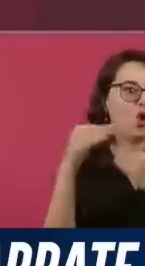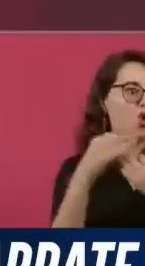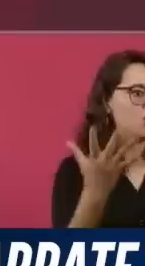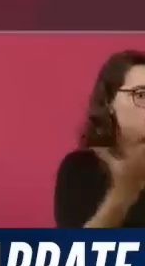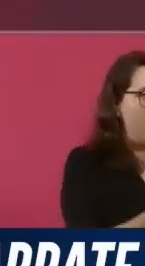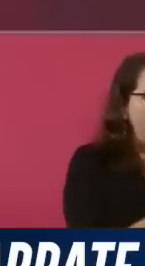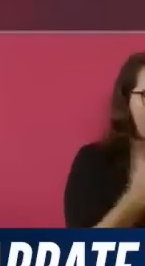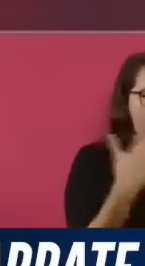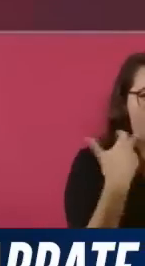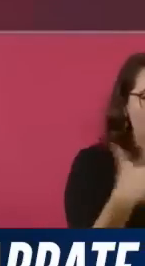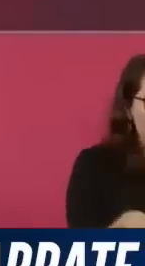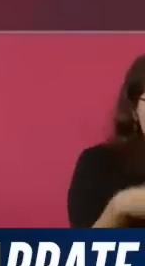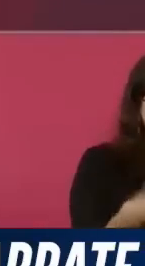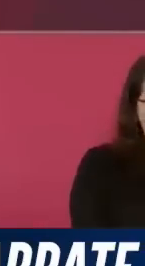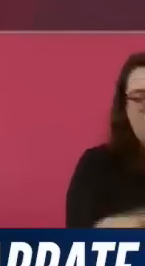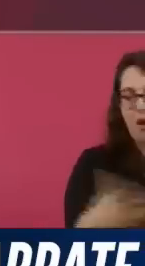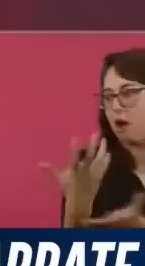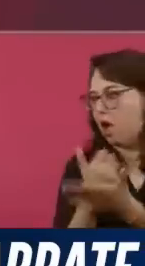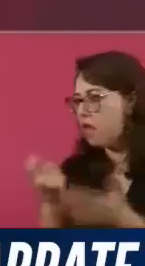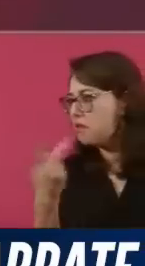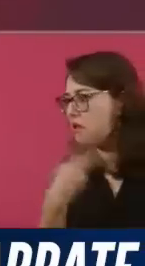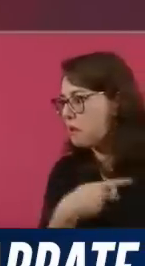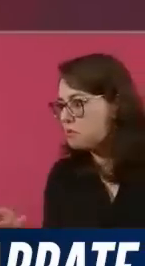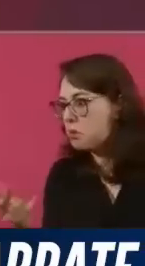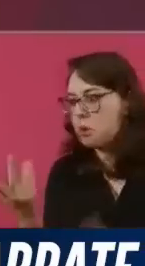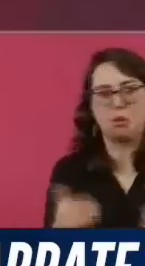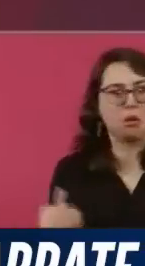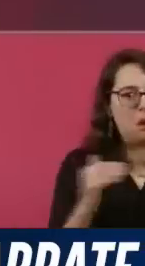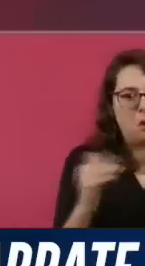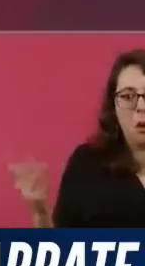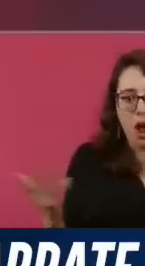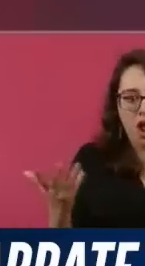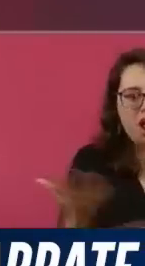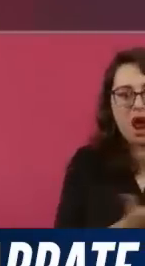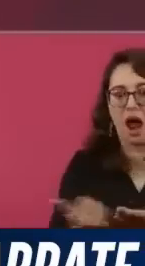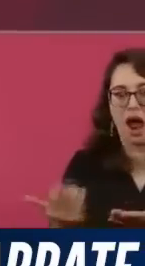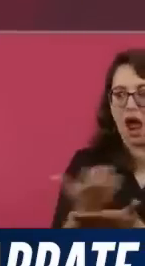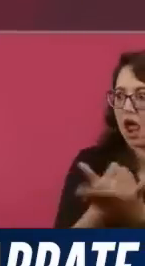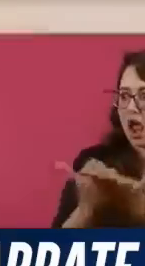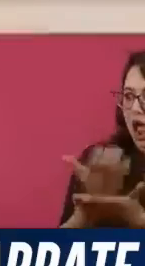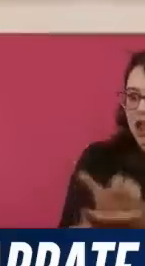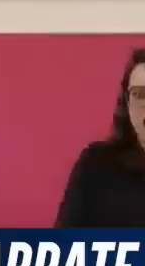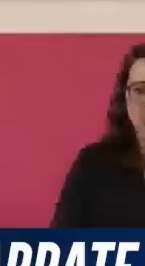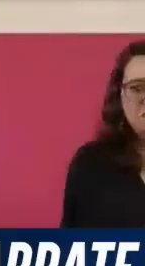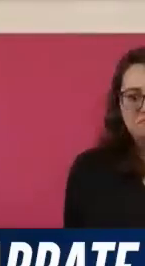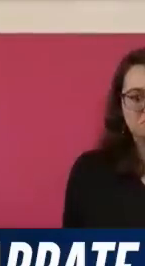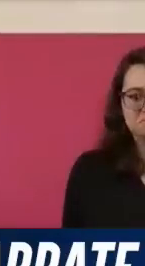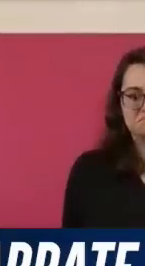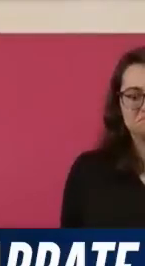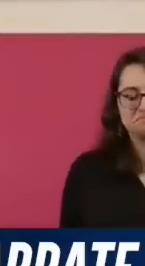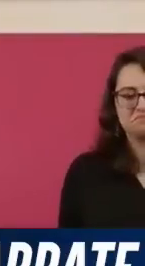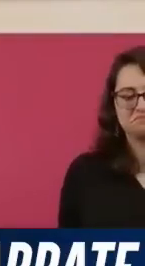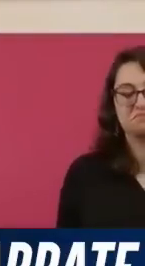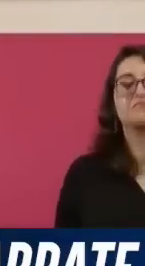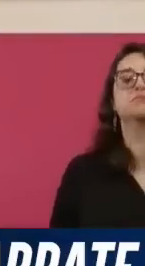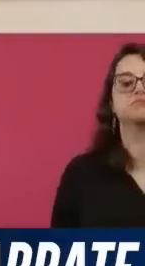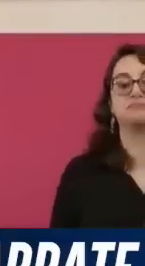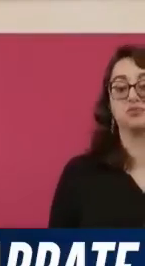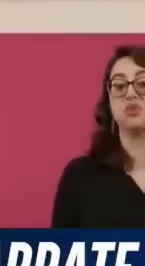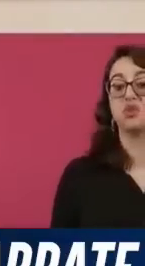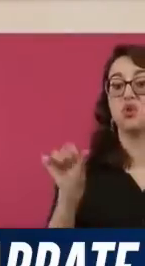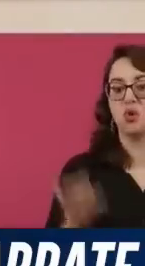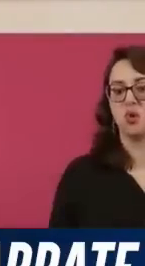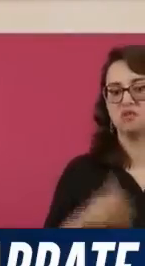para este darles una muy buena noticia del día de hoy para el día de